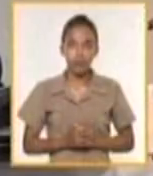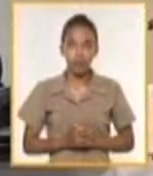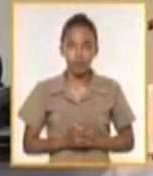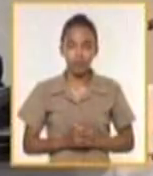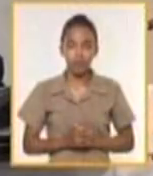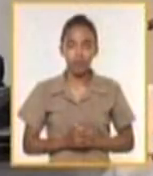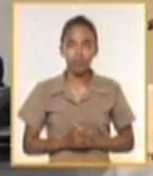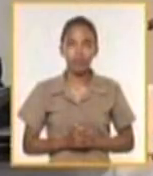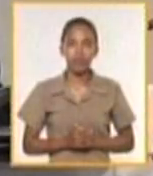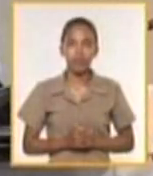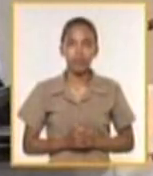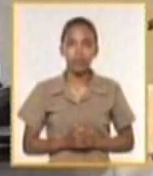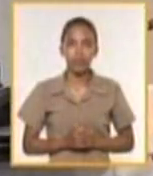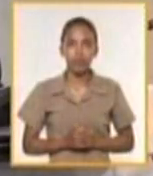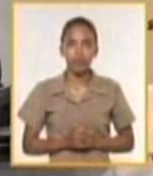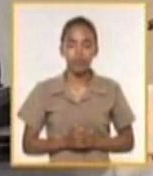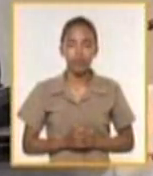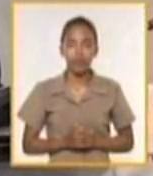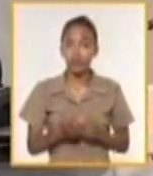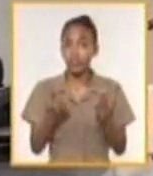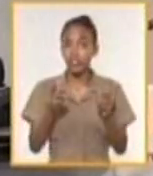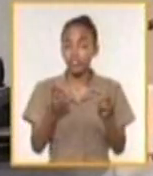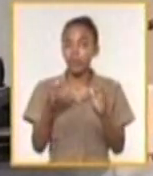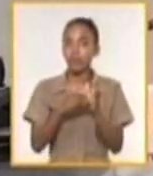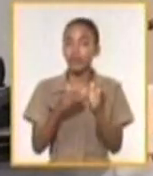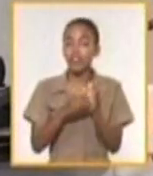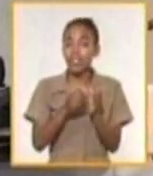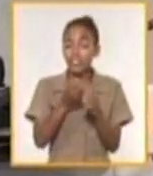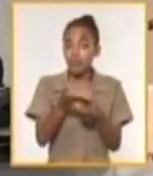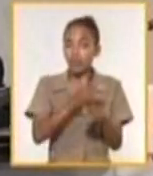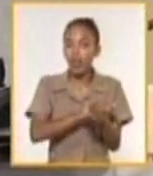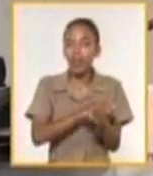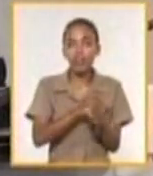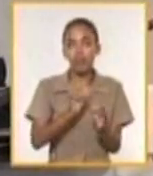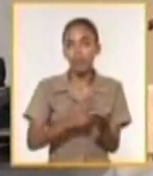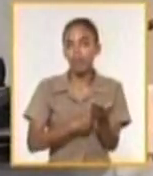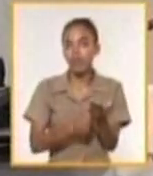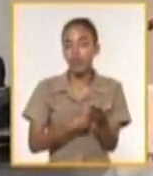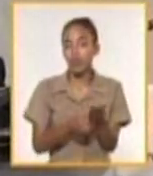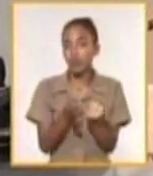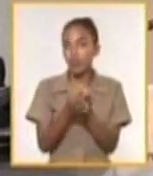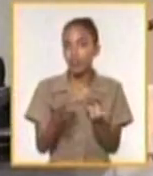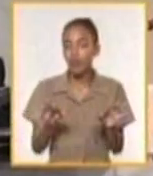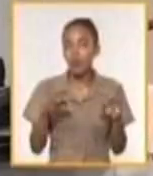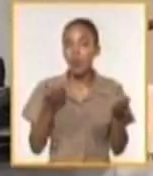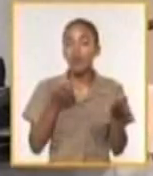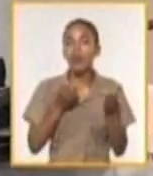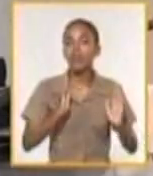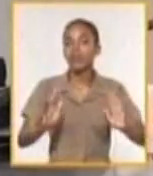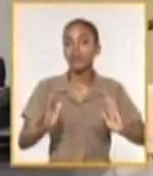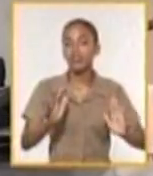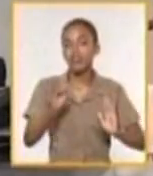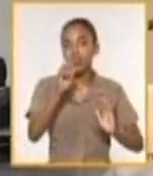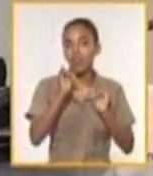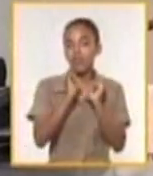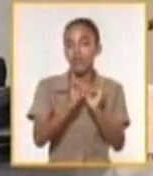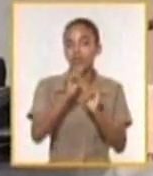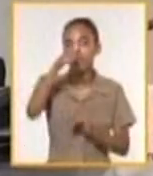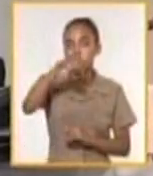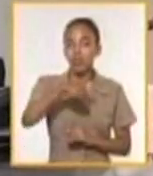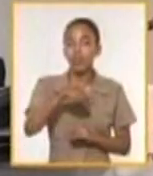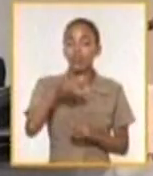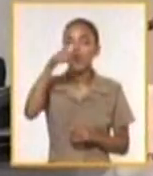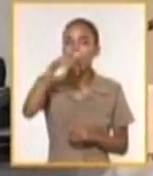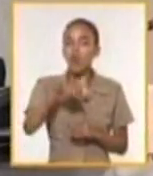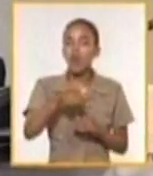Y antes de entrar en el tema de esta tarde, vamos como es habitual a nuestra sección La Noticia del Día. Un tiroteo hoy en